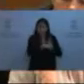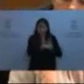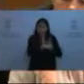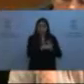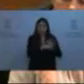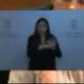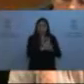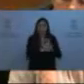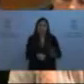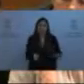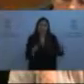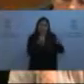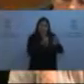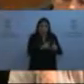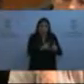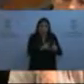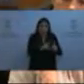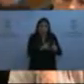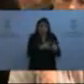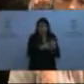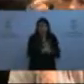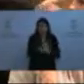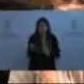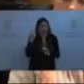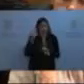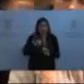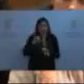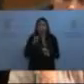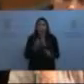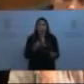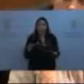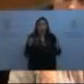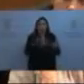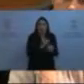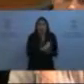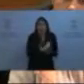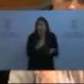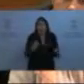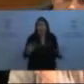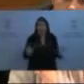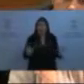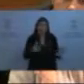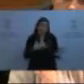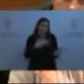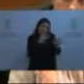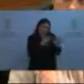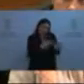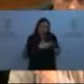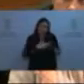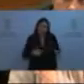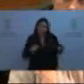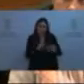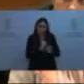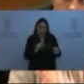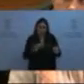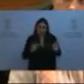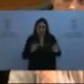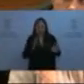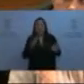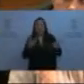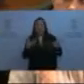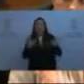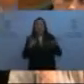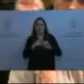reparación, o sea más cara, que lo pagaremos todos, o ya sea irreparable, que entonces ya no lo podrá pagar nadie, que igual es el objetivo final. Y ahora nos vamos a 10 de mayo